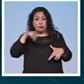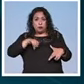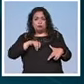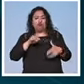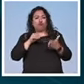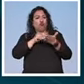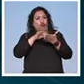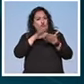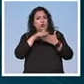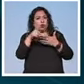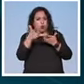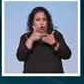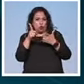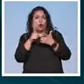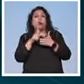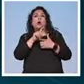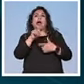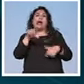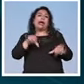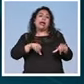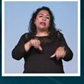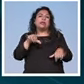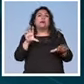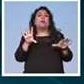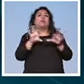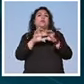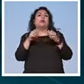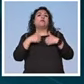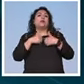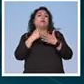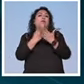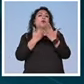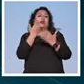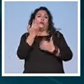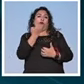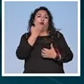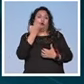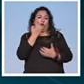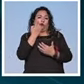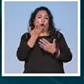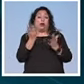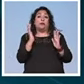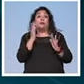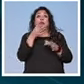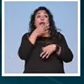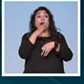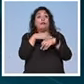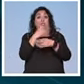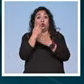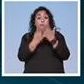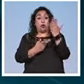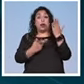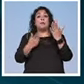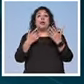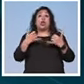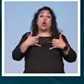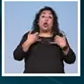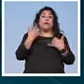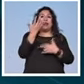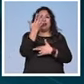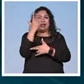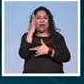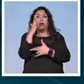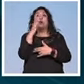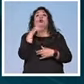podrán registrar a su grupo en una actividad acorde con su proyecto educativo. El anuncio del programa Un Joven, Un Árbol